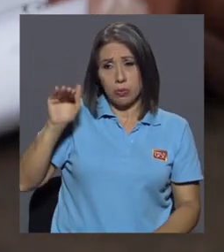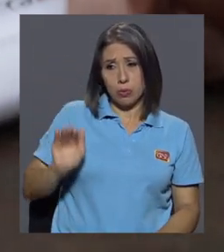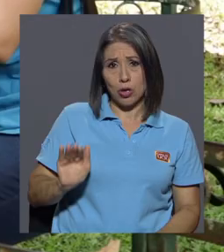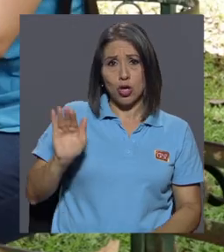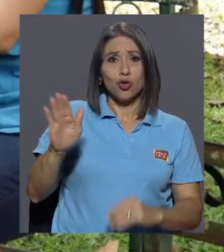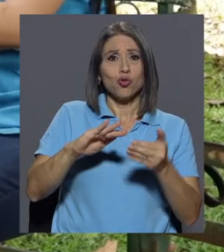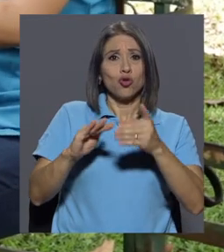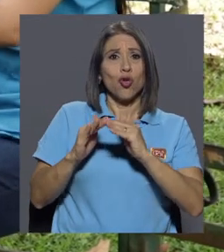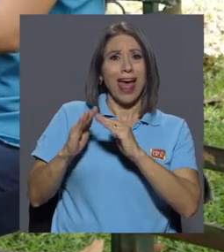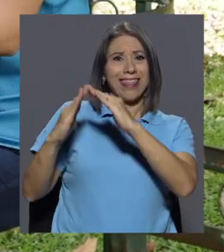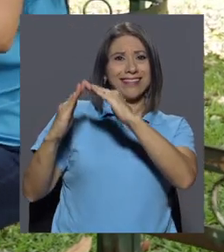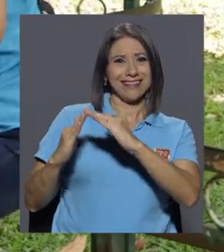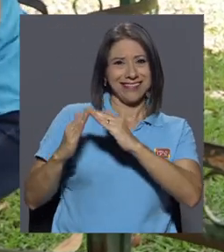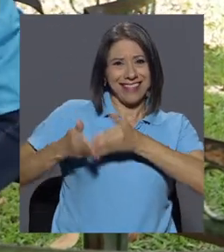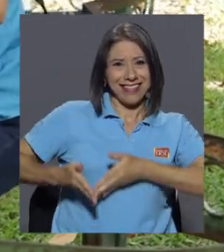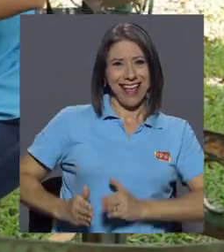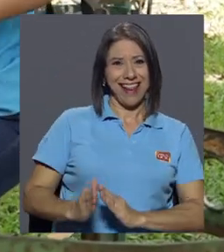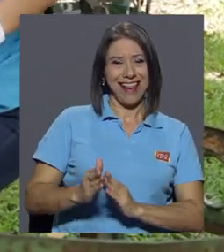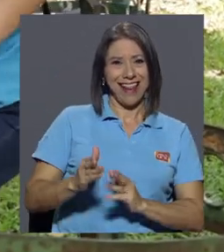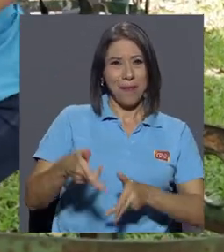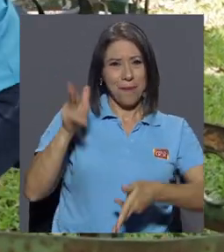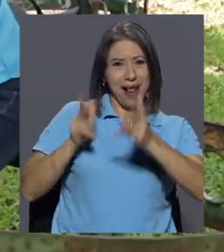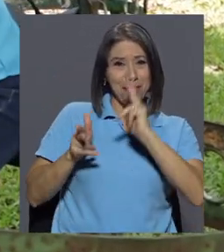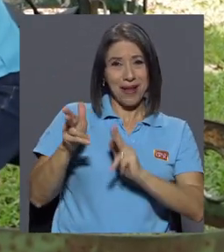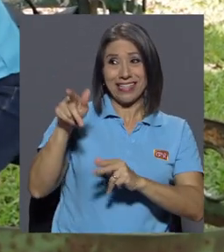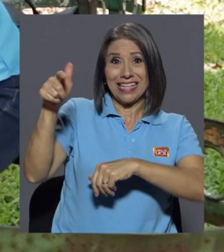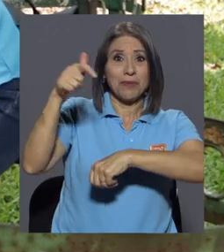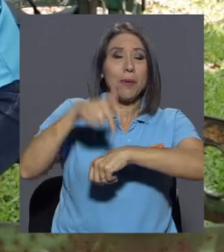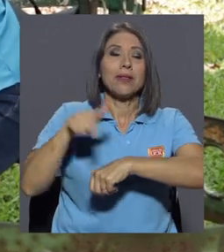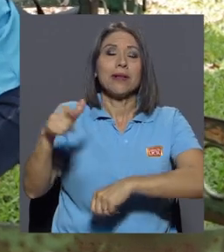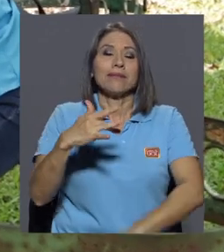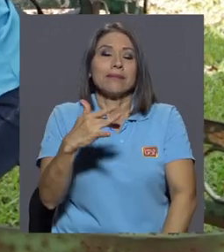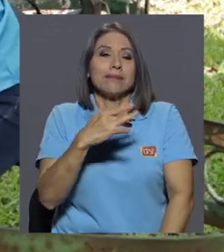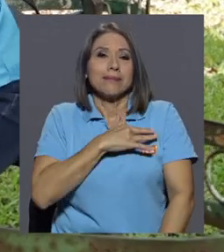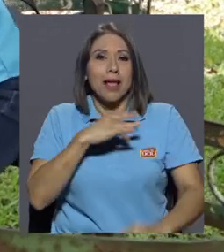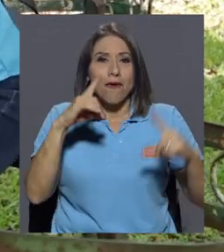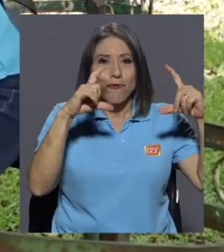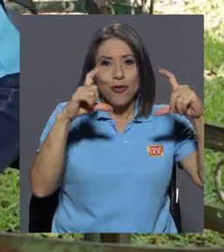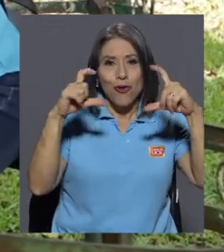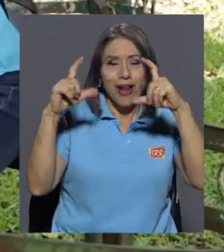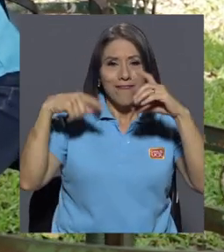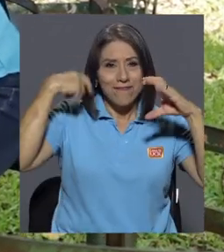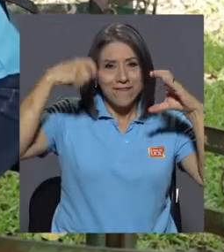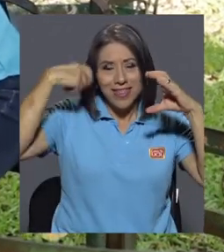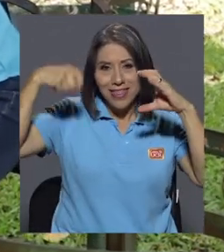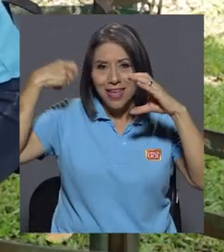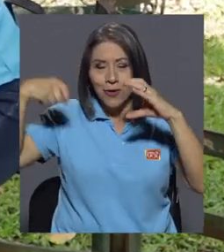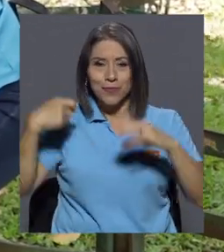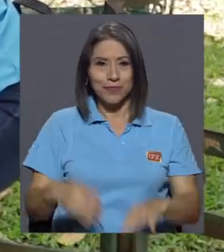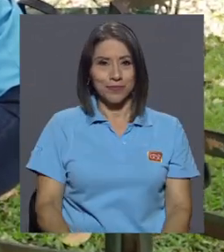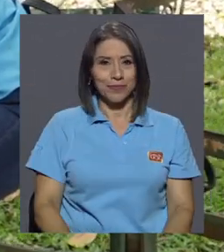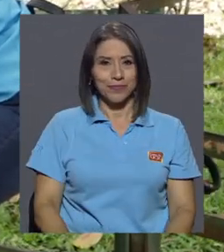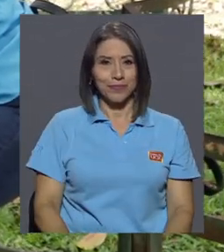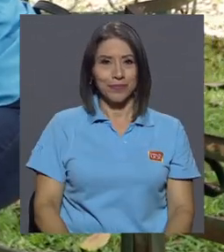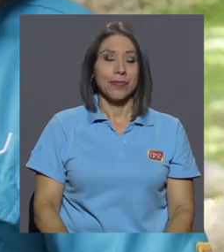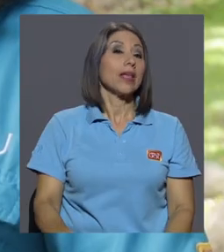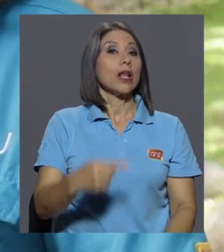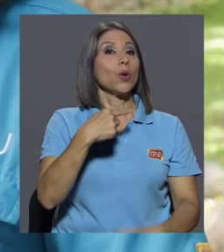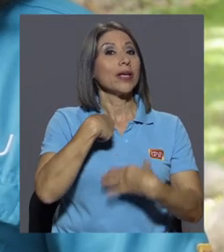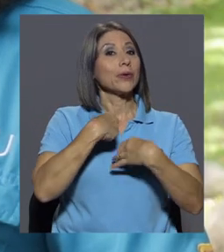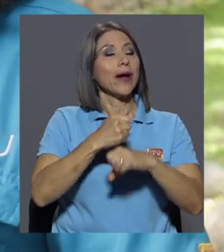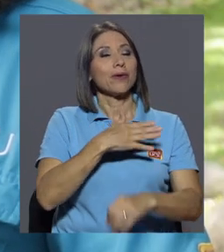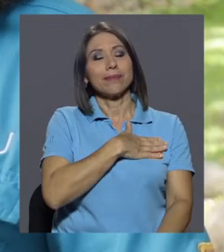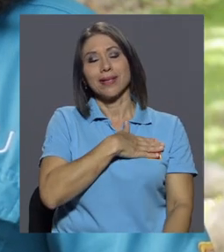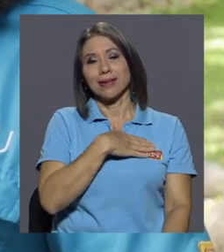Palmares, y a partir de ese instante se enamoró de la fotografía y el video. Y lo que hago me